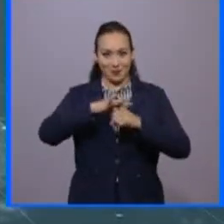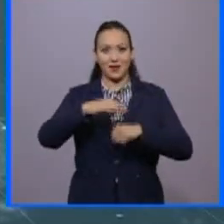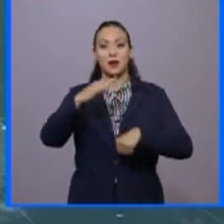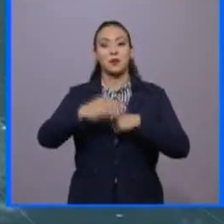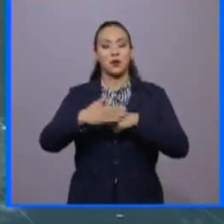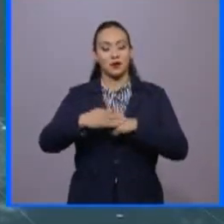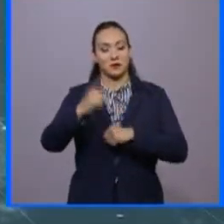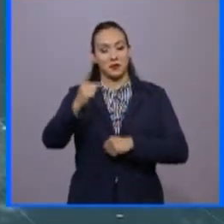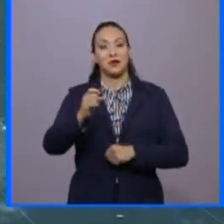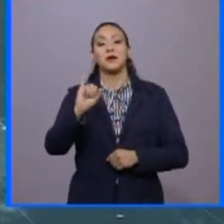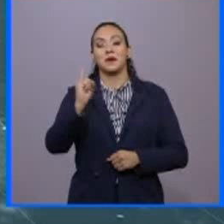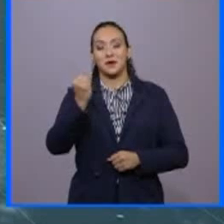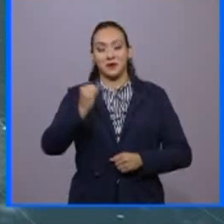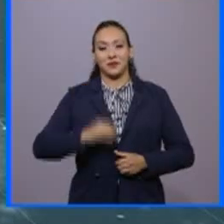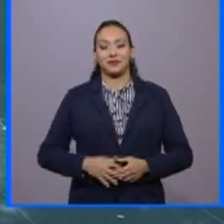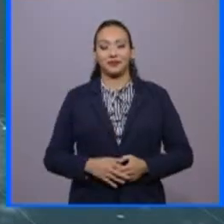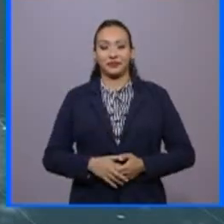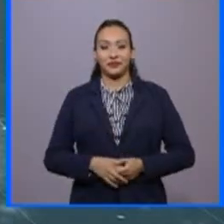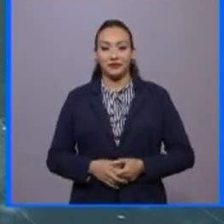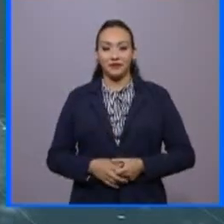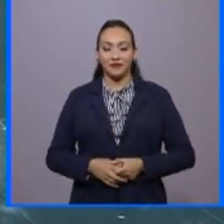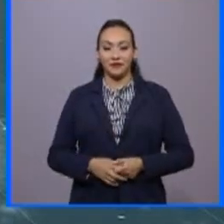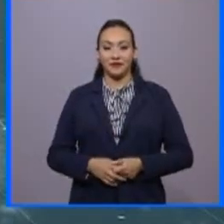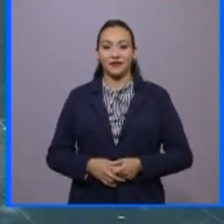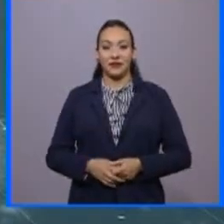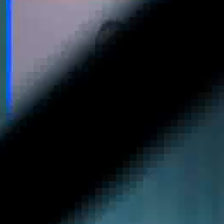judicial del próximo 1 de junio.